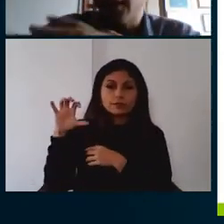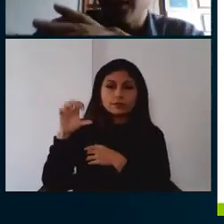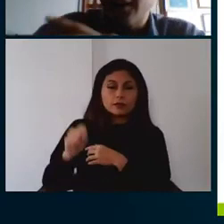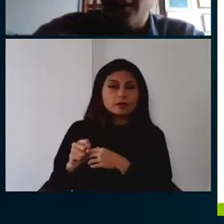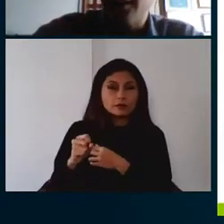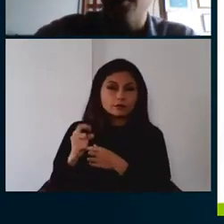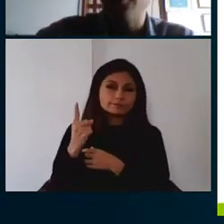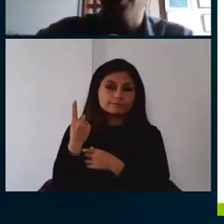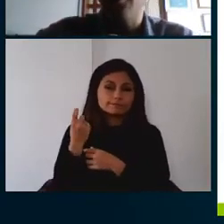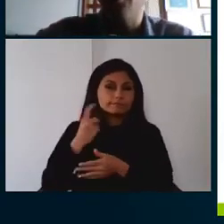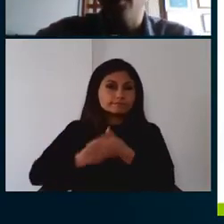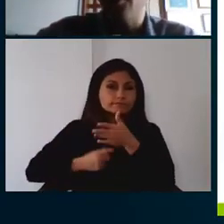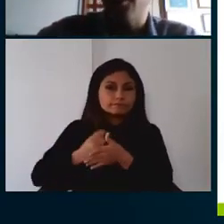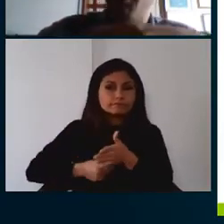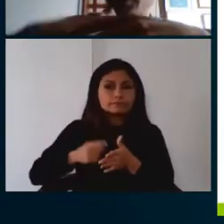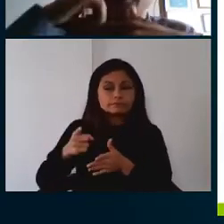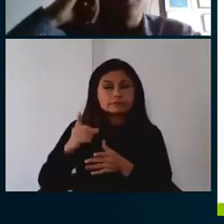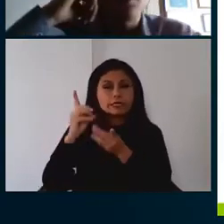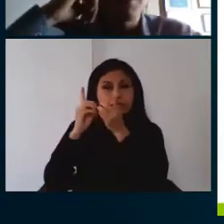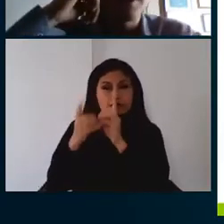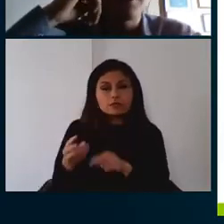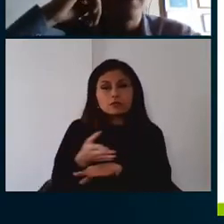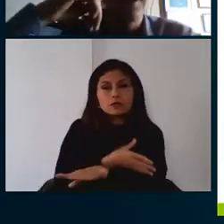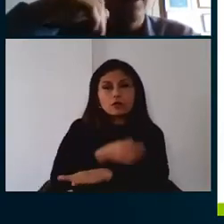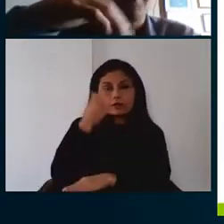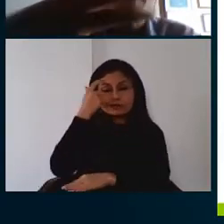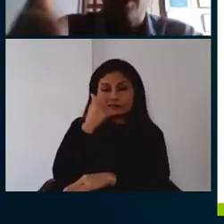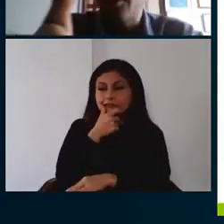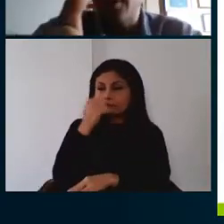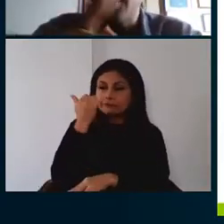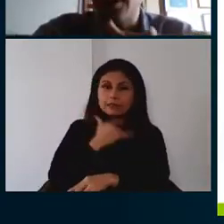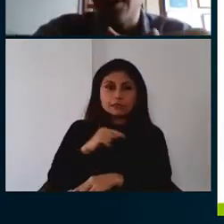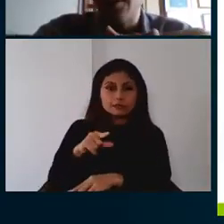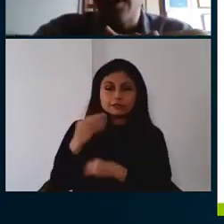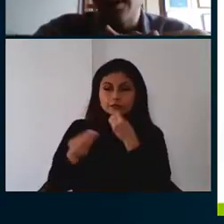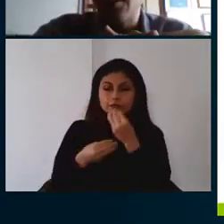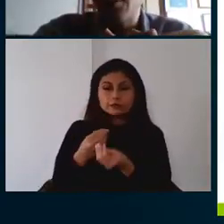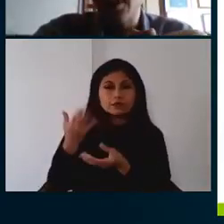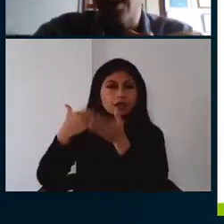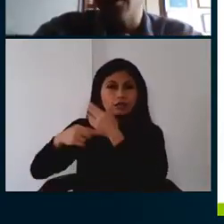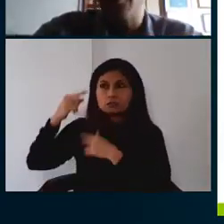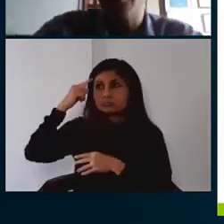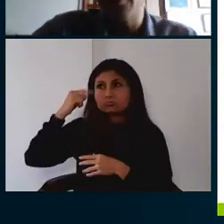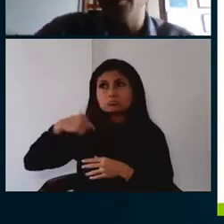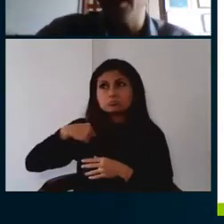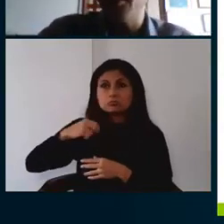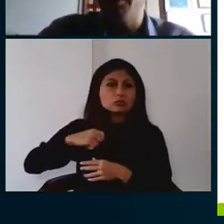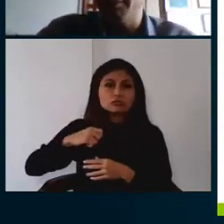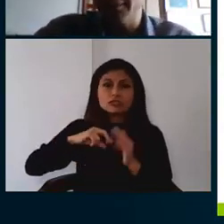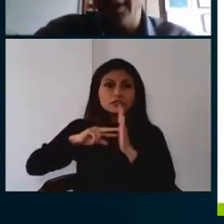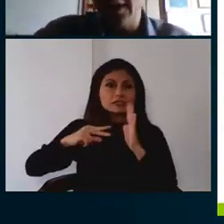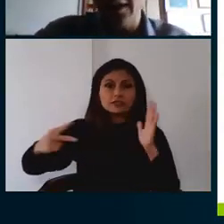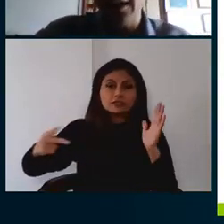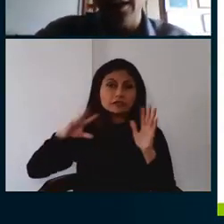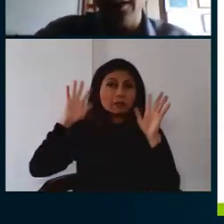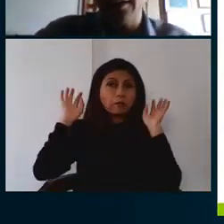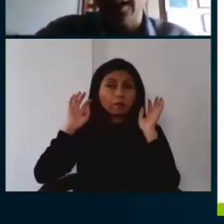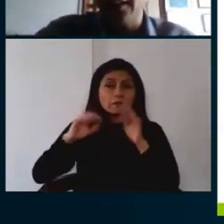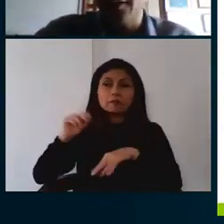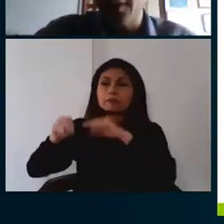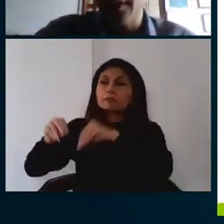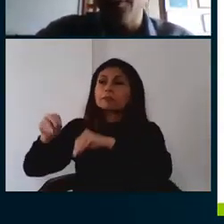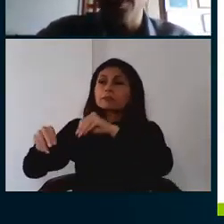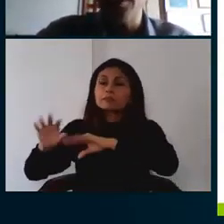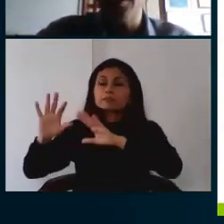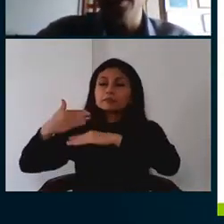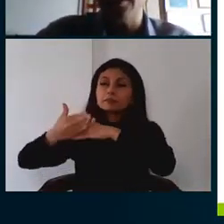unas falencias de diseño que no fueron contempladas en su momento porque no se contaba con esa tecnología y bueno,